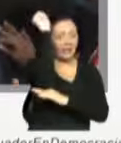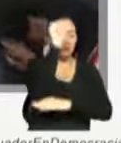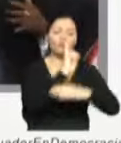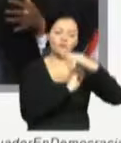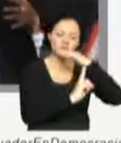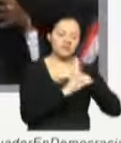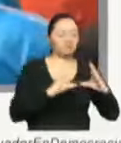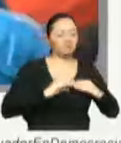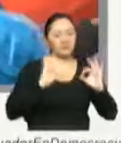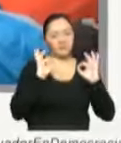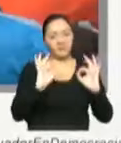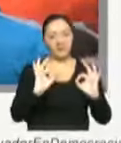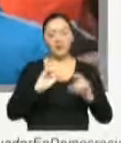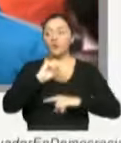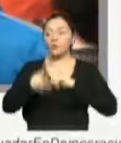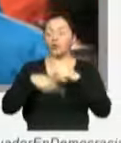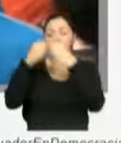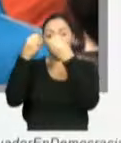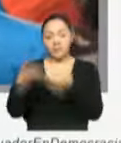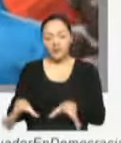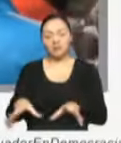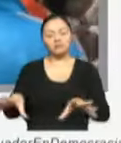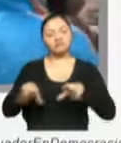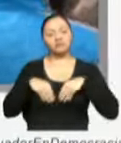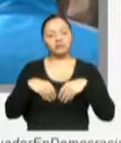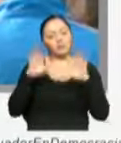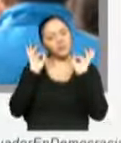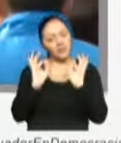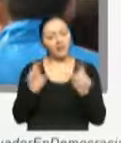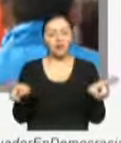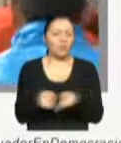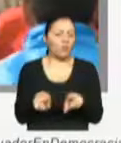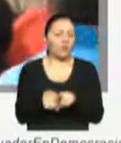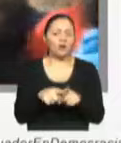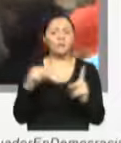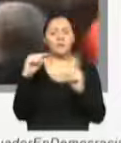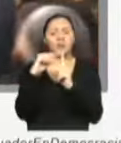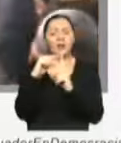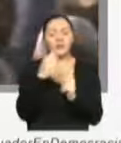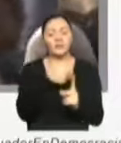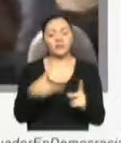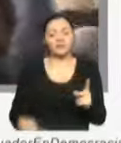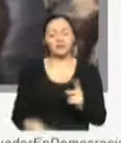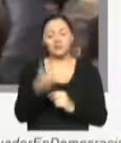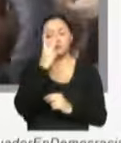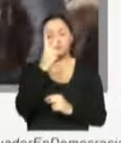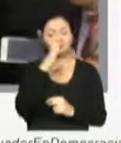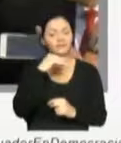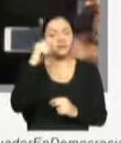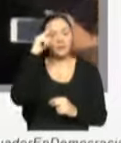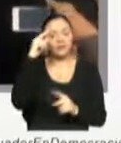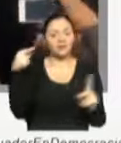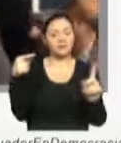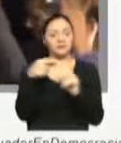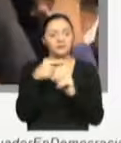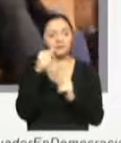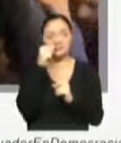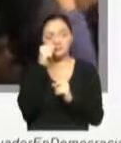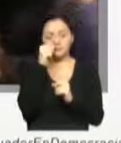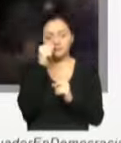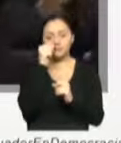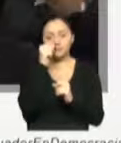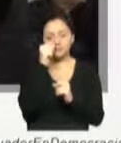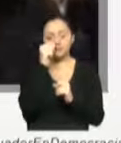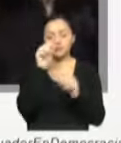por supuesto también dignidad ante la derrota. Palabras que mencionaba el presidente de la República, Rafael Correa Delgado. Algo